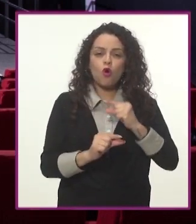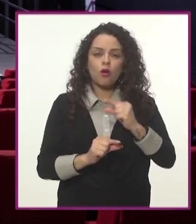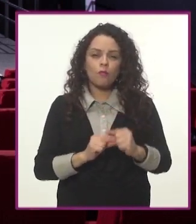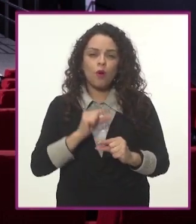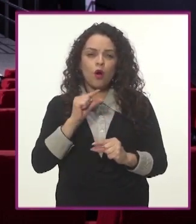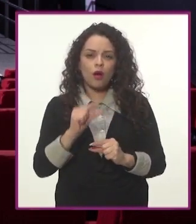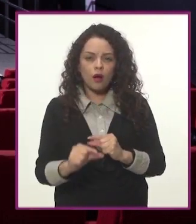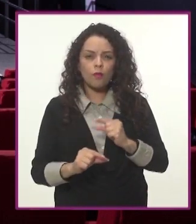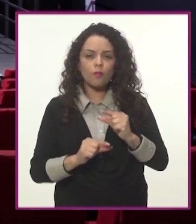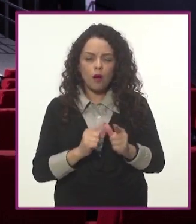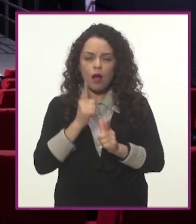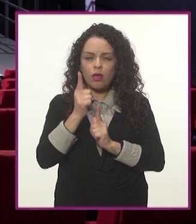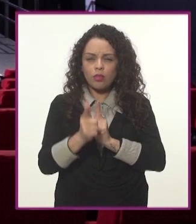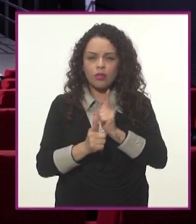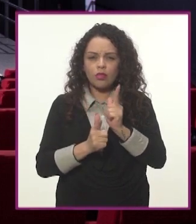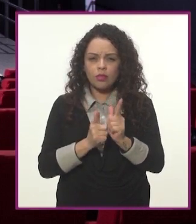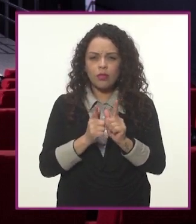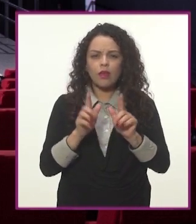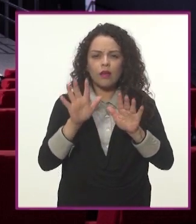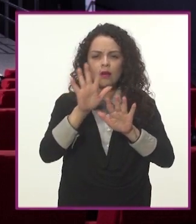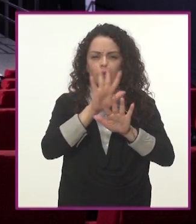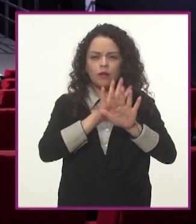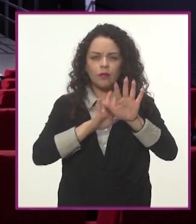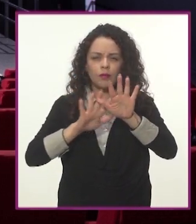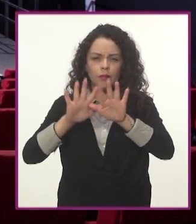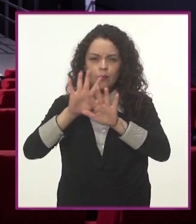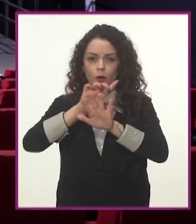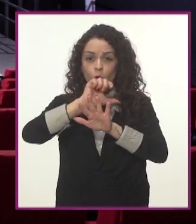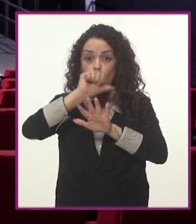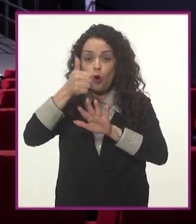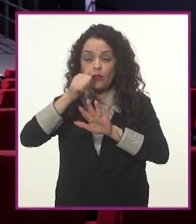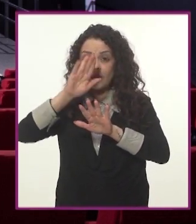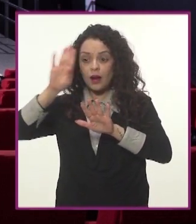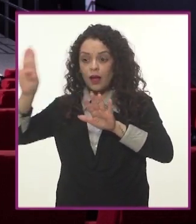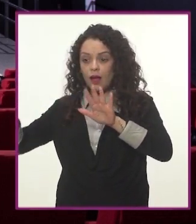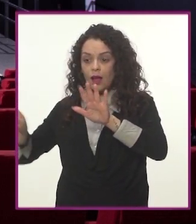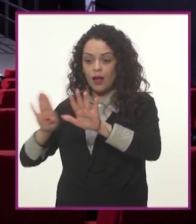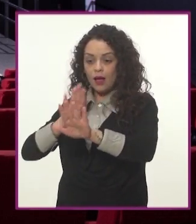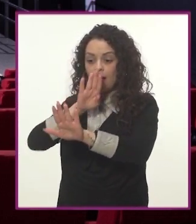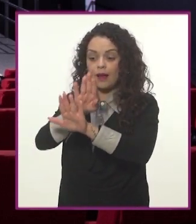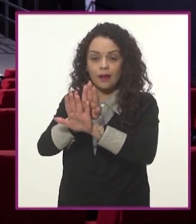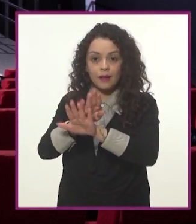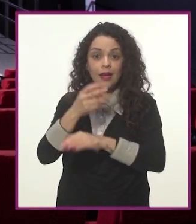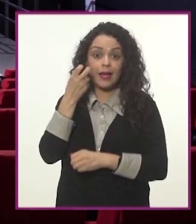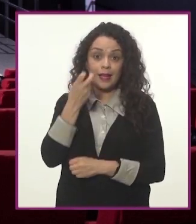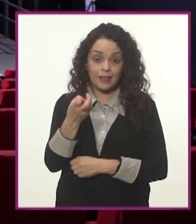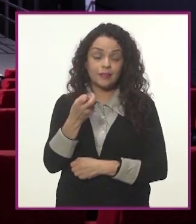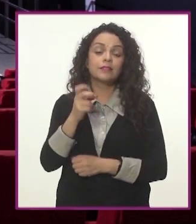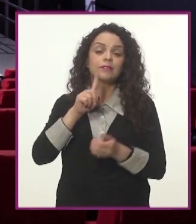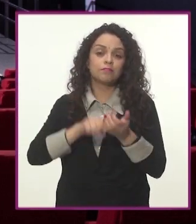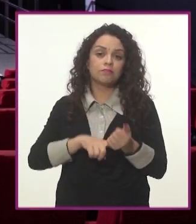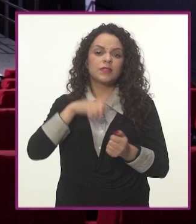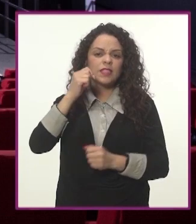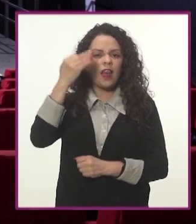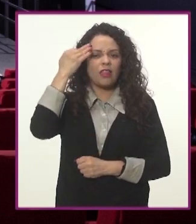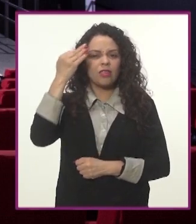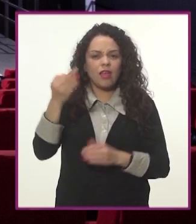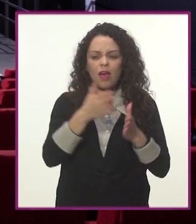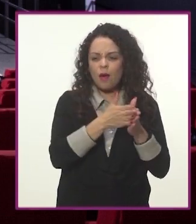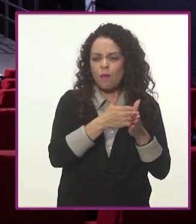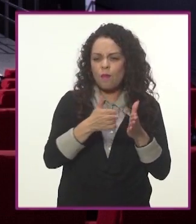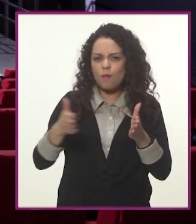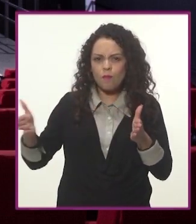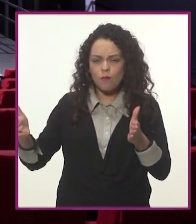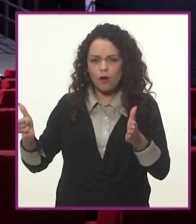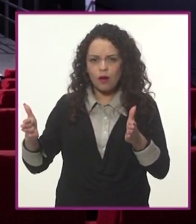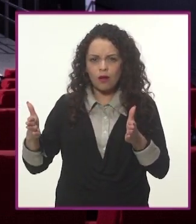a otra. Una se va desvaneciendo y va apareciendo la siguiente. Puede representar un paso del tiempo o servir como truco para hacer